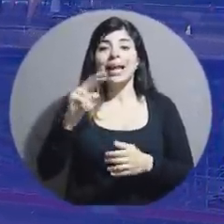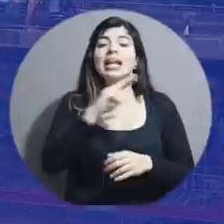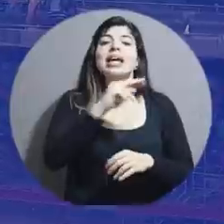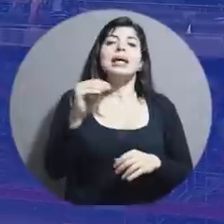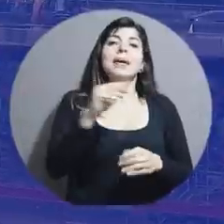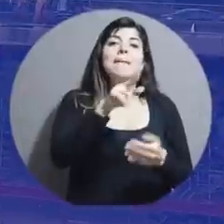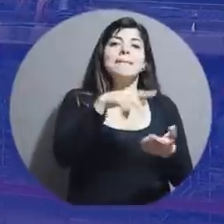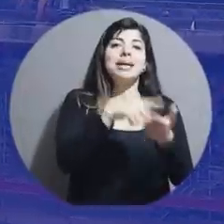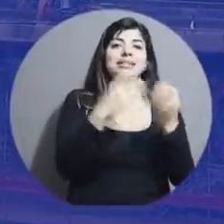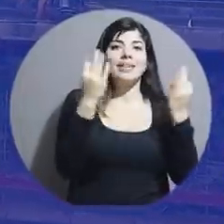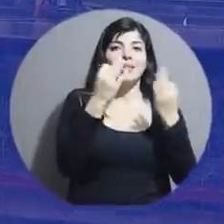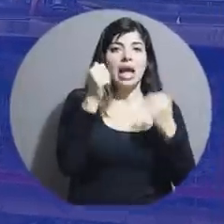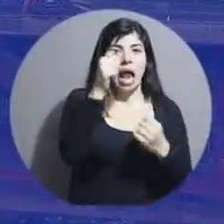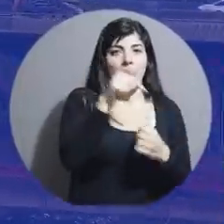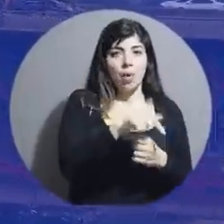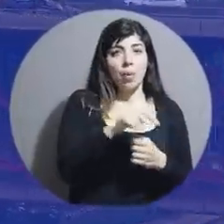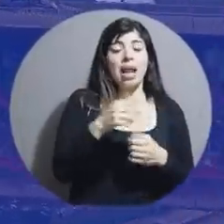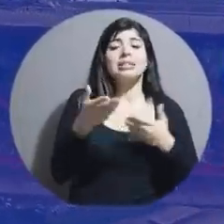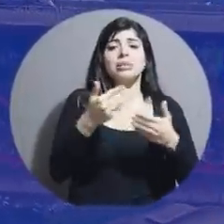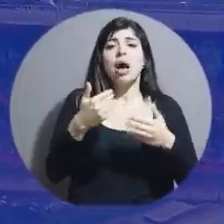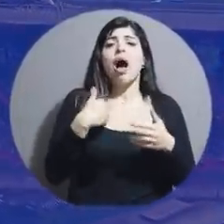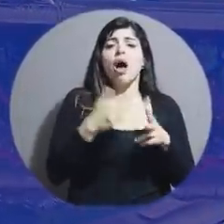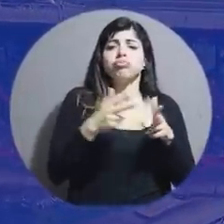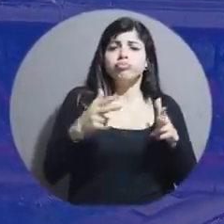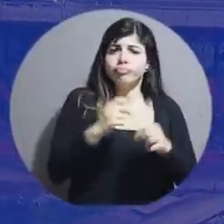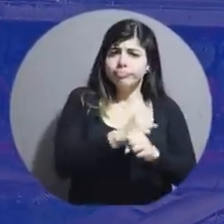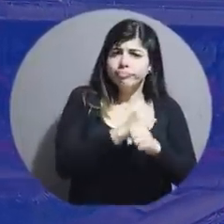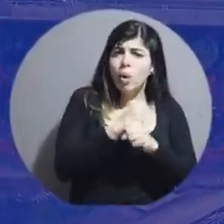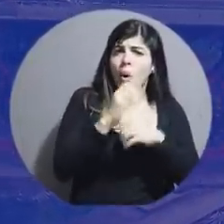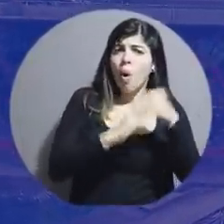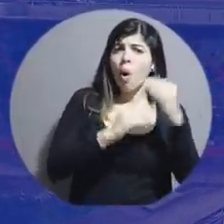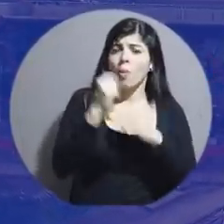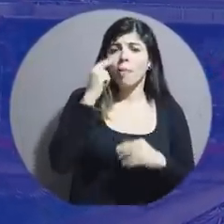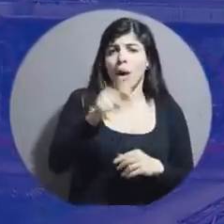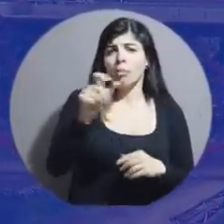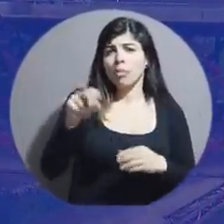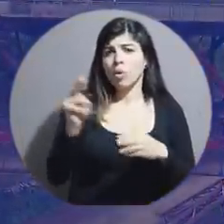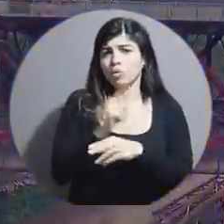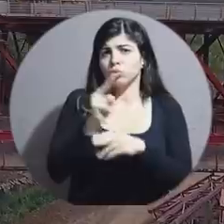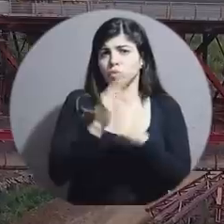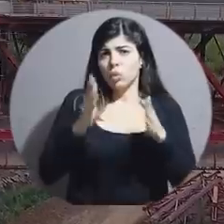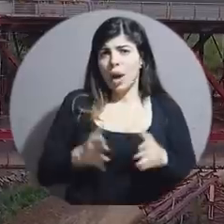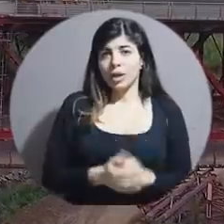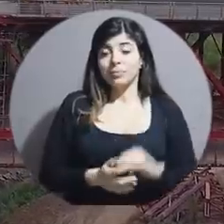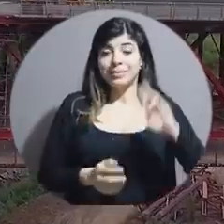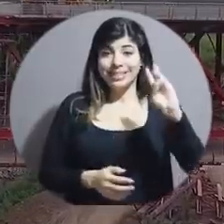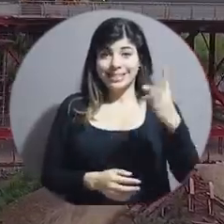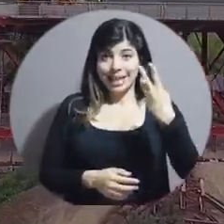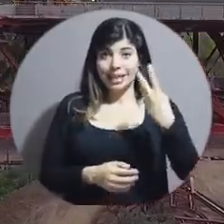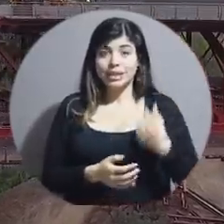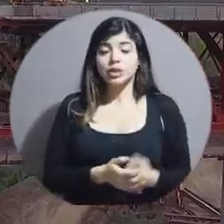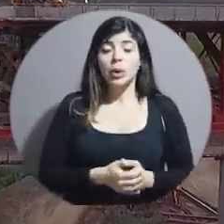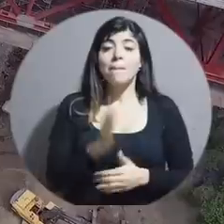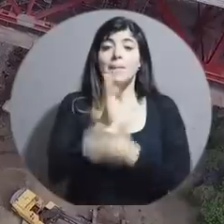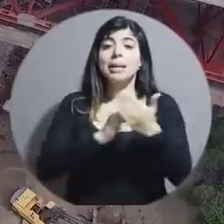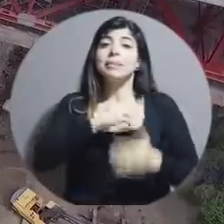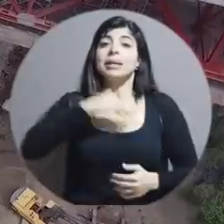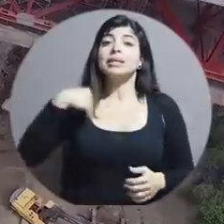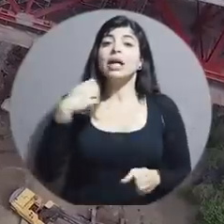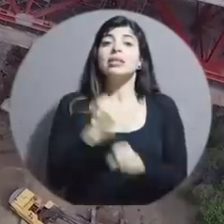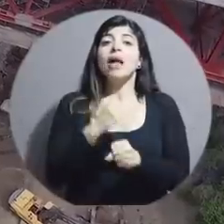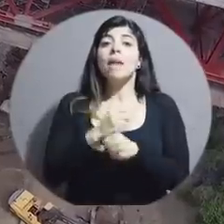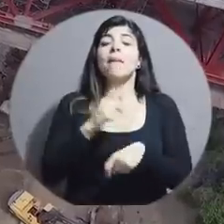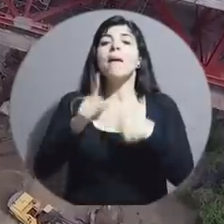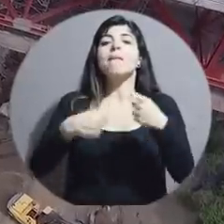en Alajuela. El servicio incluye seguridad y comodidades para el usuario. Sexto, desde el Ministerio